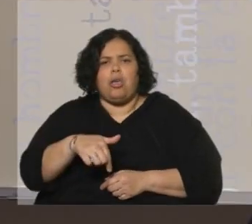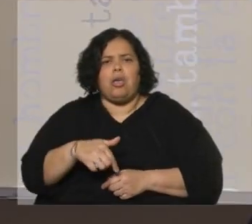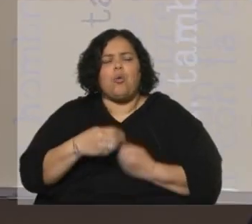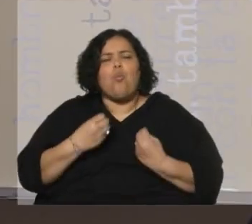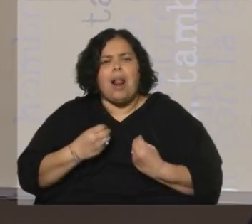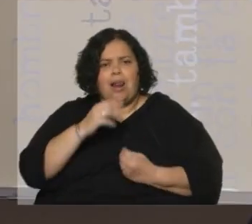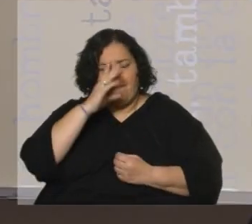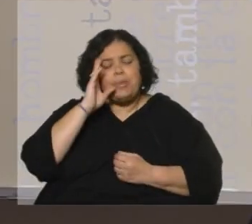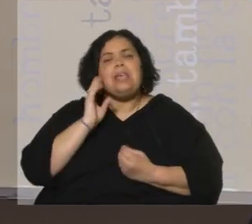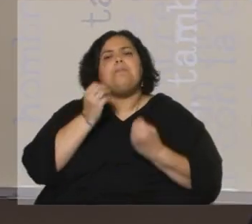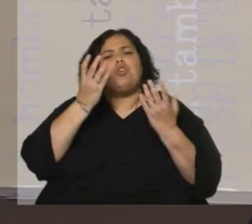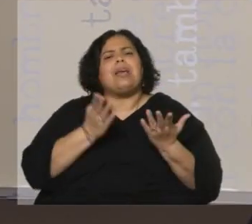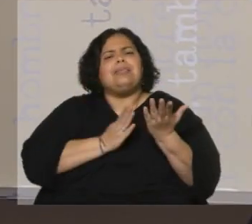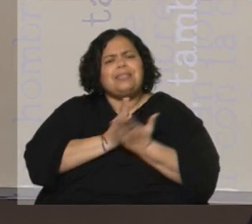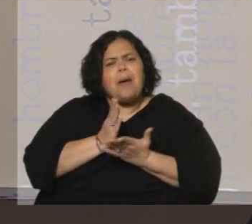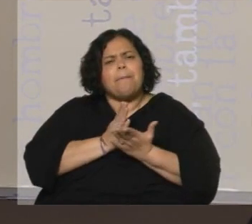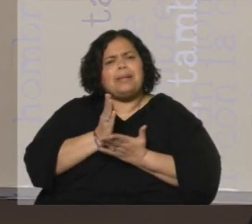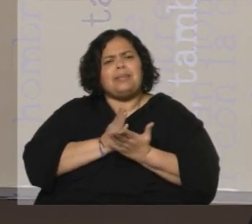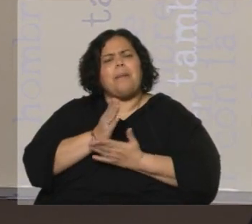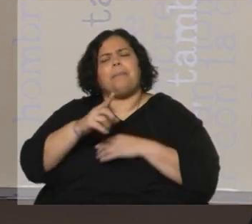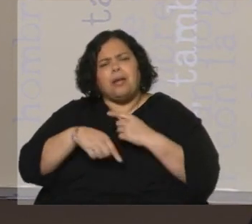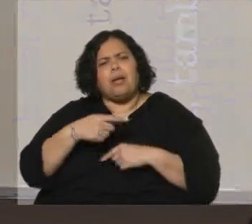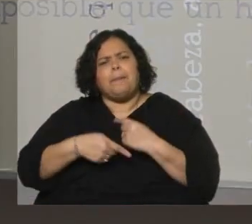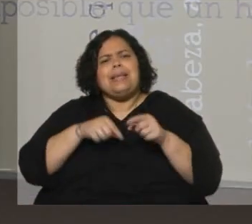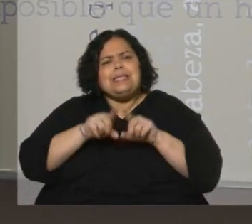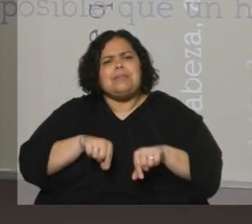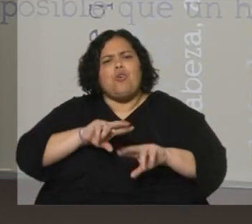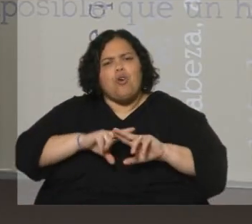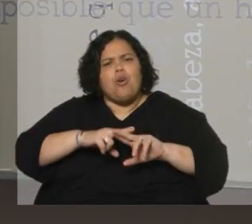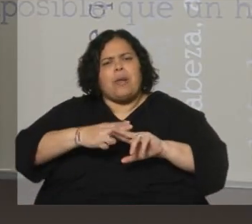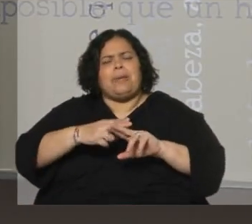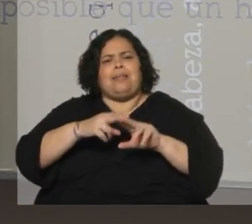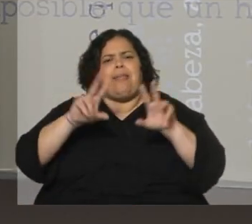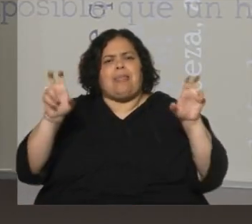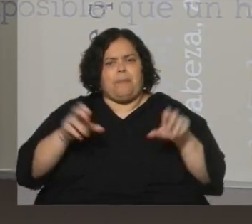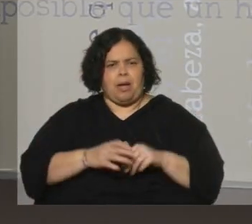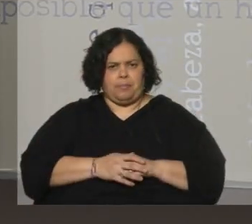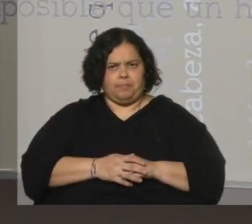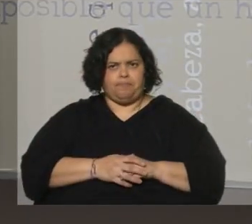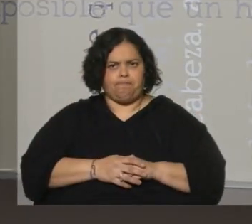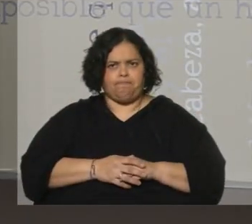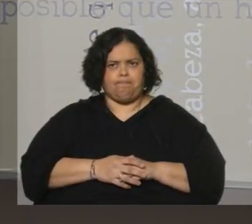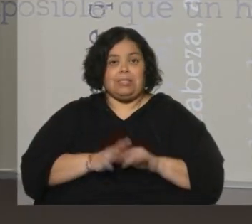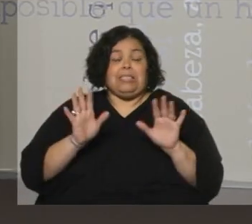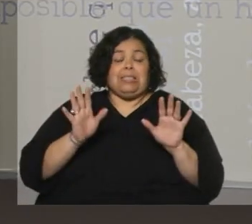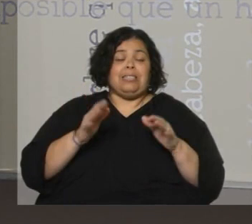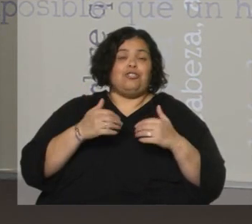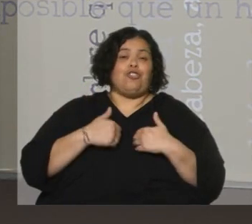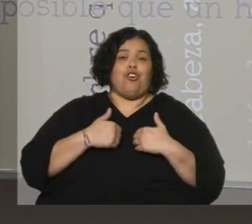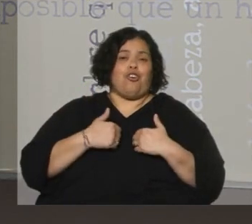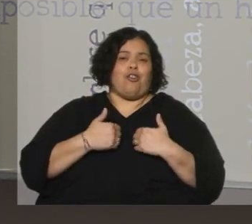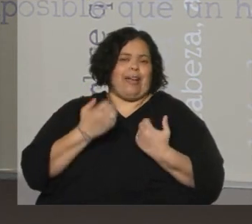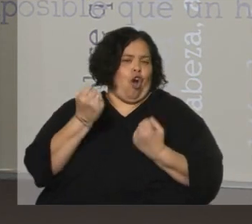Y por qué siempre estamos con el tema del atraso cambiario bueno eso eso realmente no no no yo no Tampoco yo podría definirlo no soy